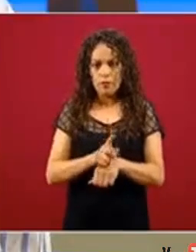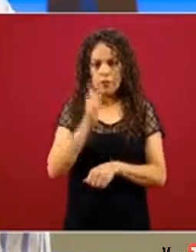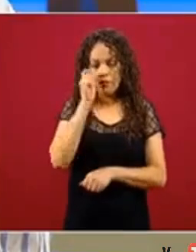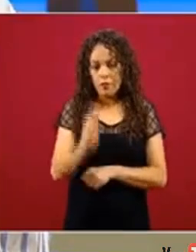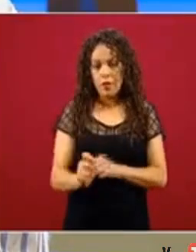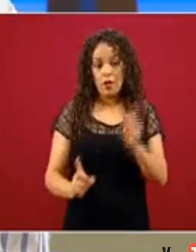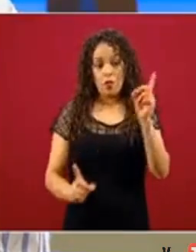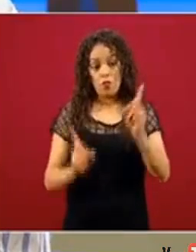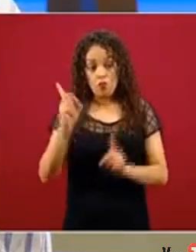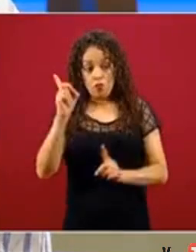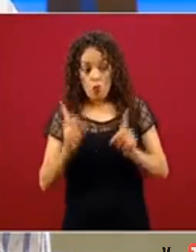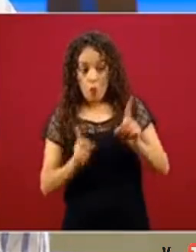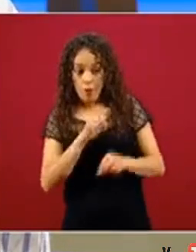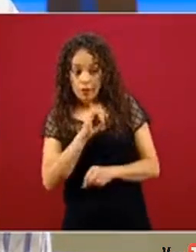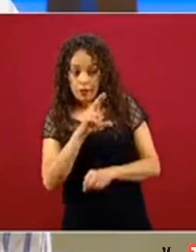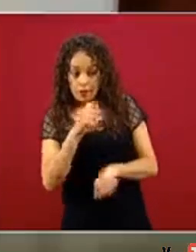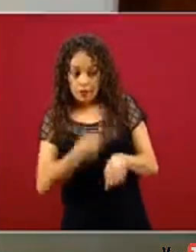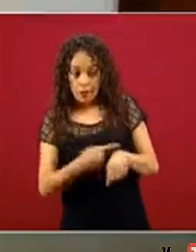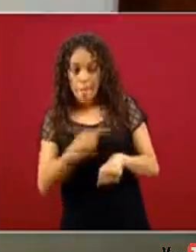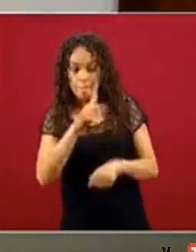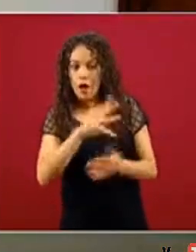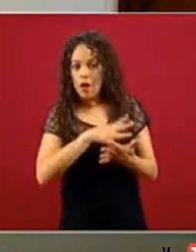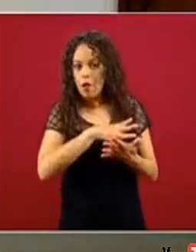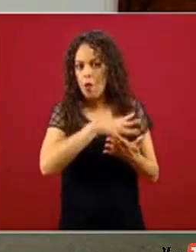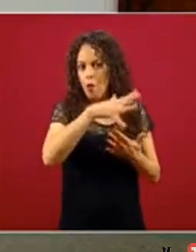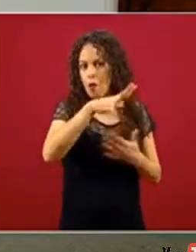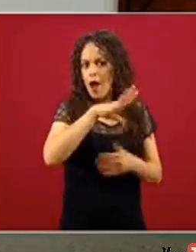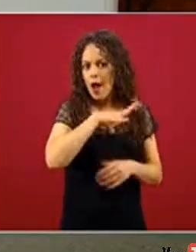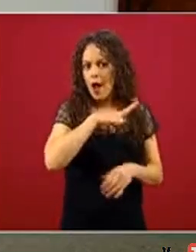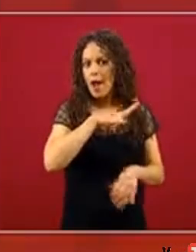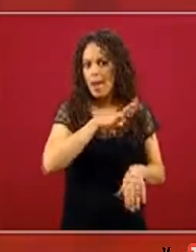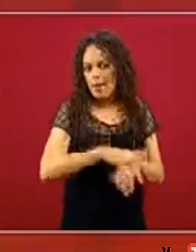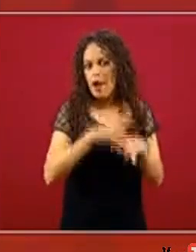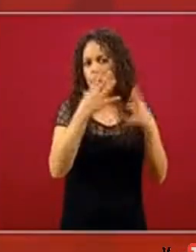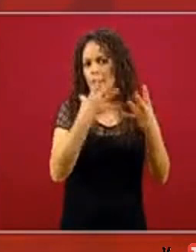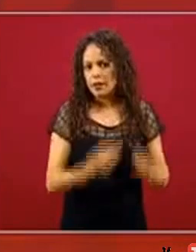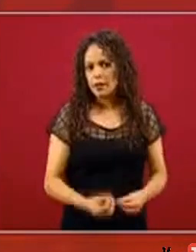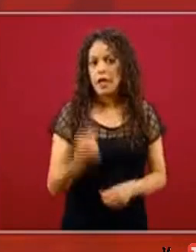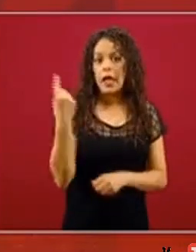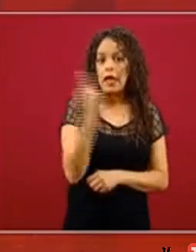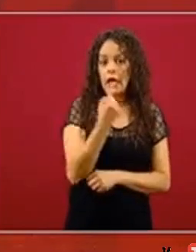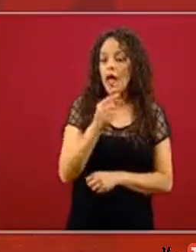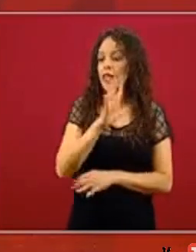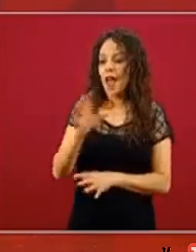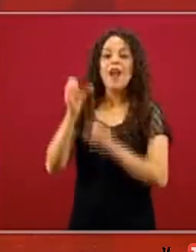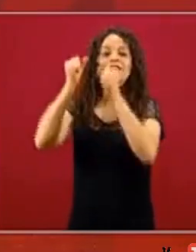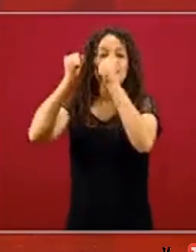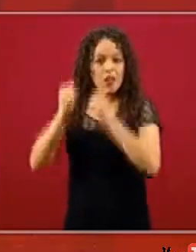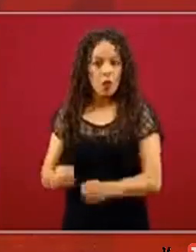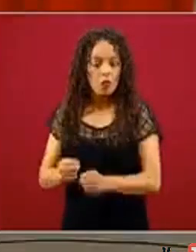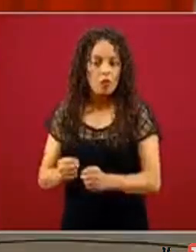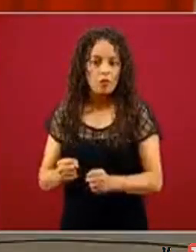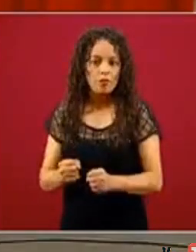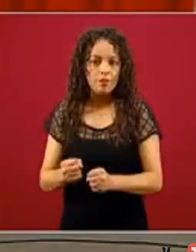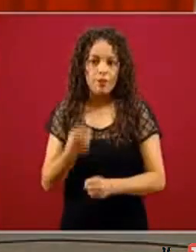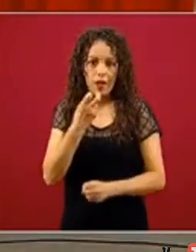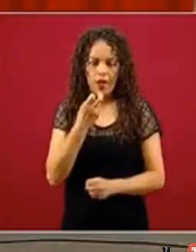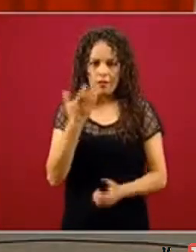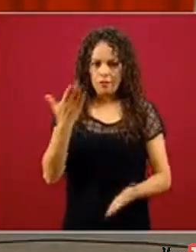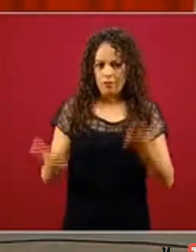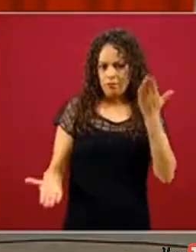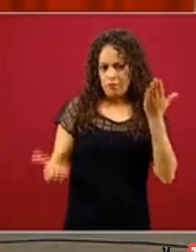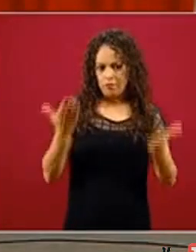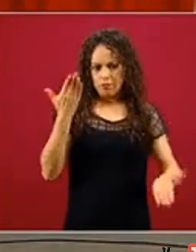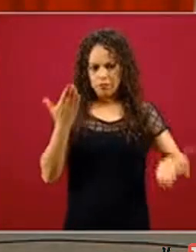sospechosos mayor incluso que la cantidad de casos confirmados. Y esto es algo que es difícil